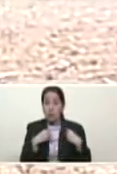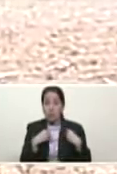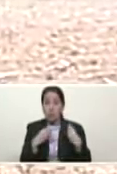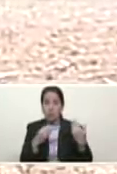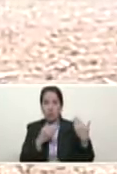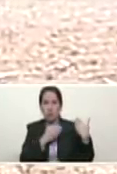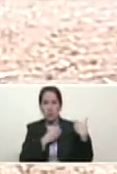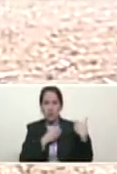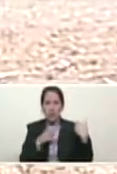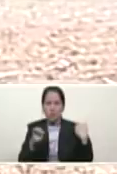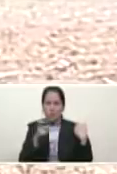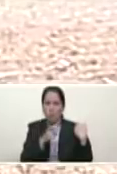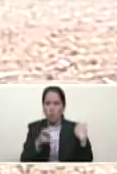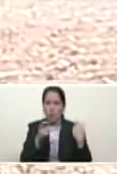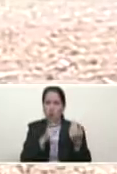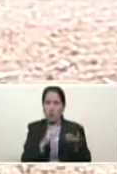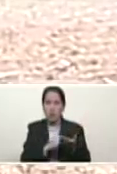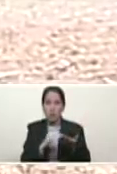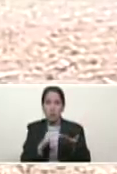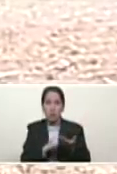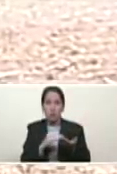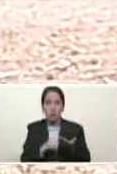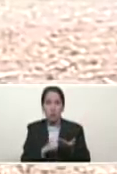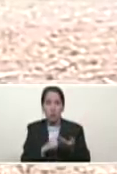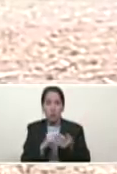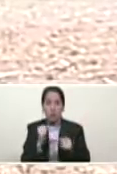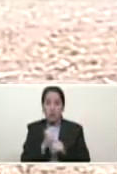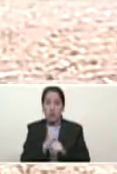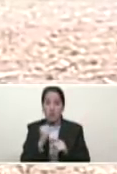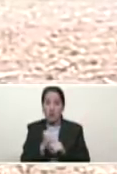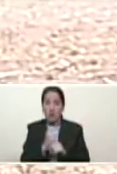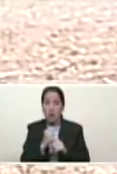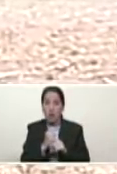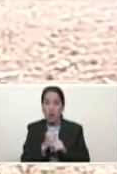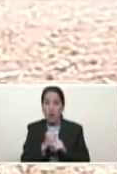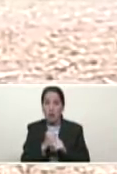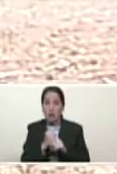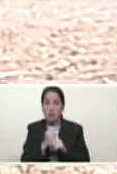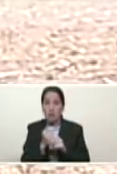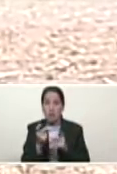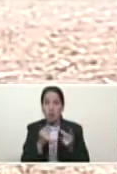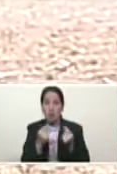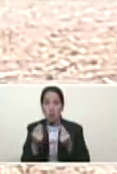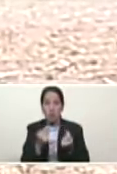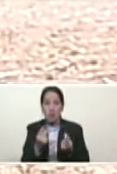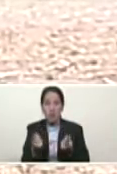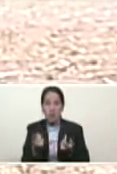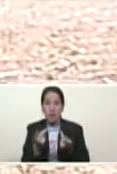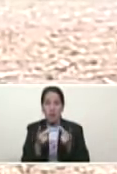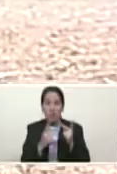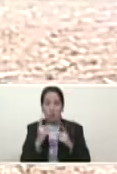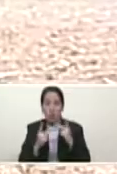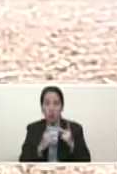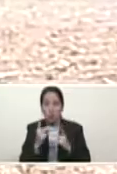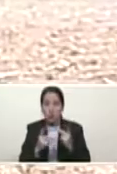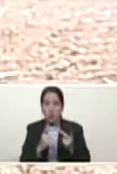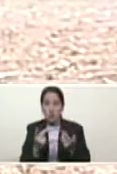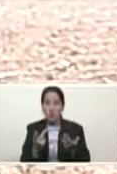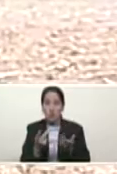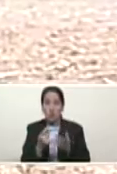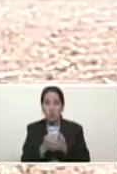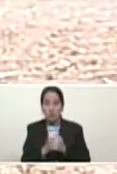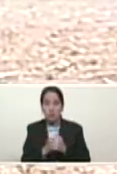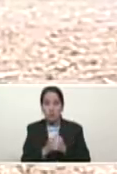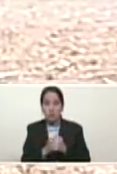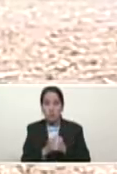buscar soluciones, trabajar por la economía productiva. Ahí está, gobernador legítimo, electo